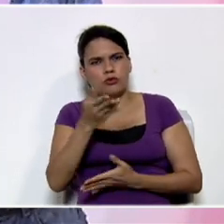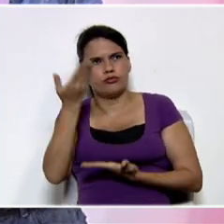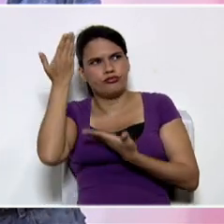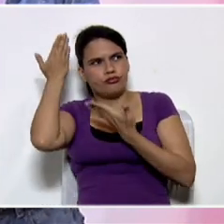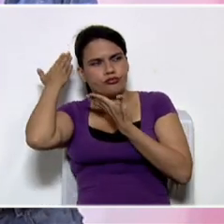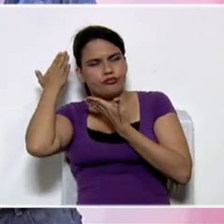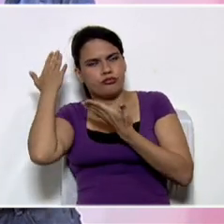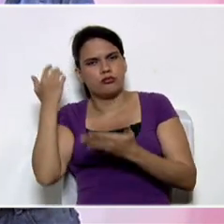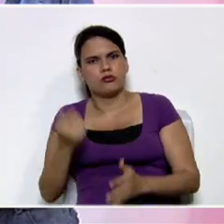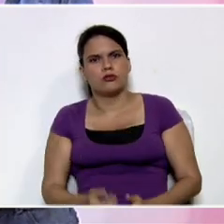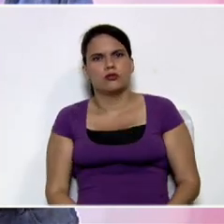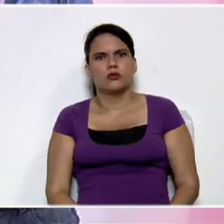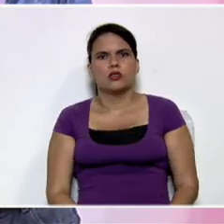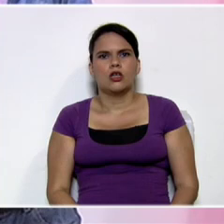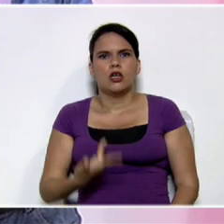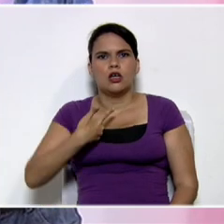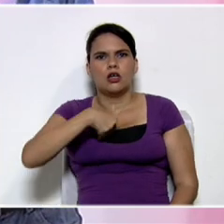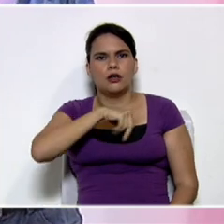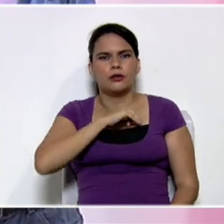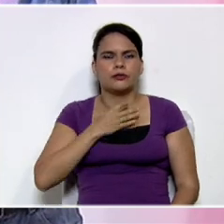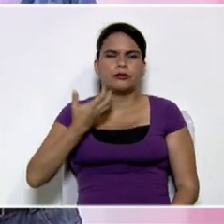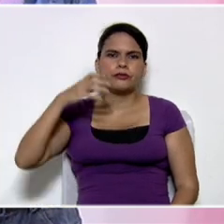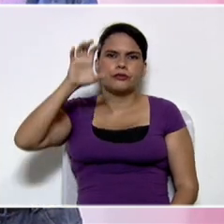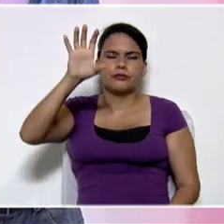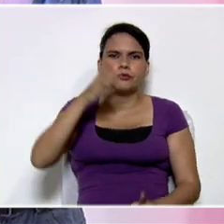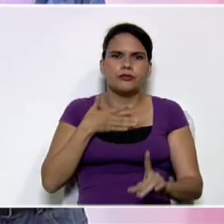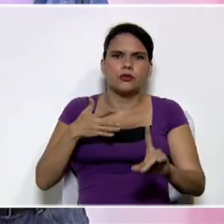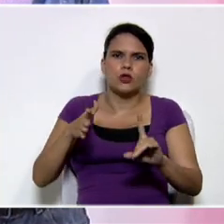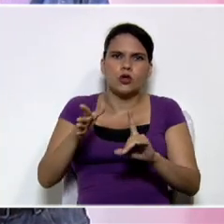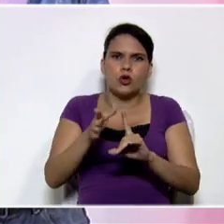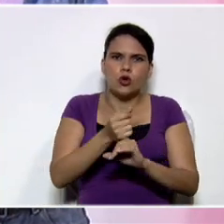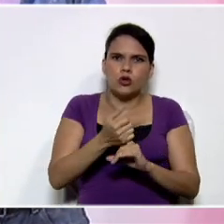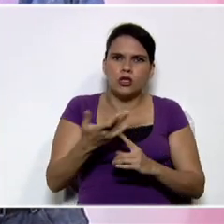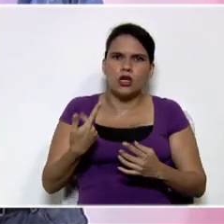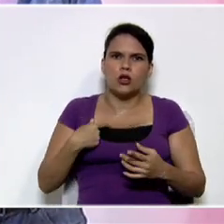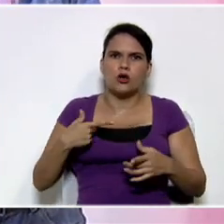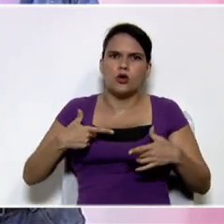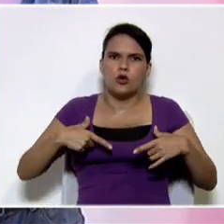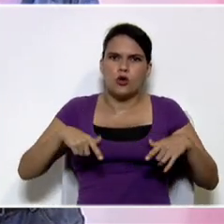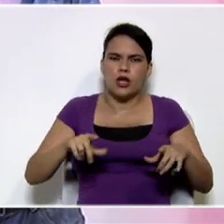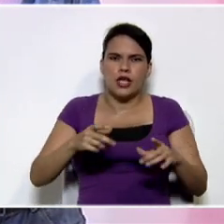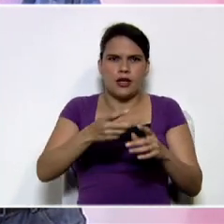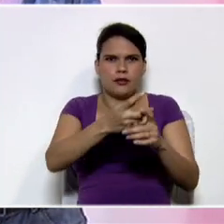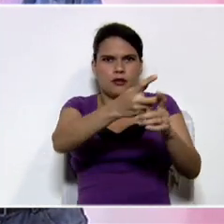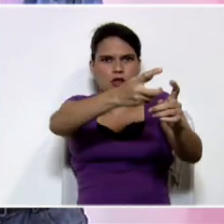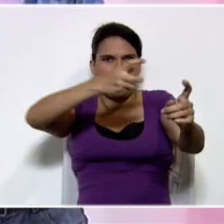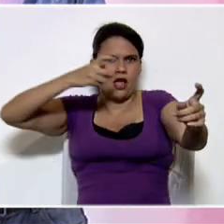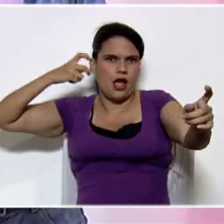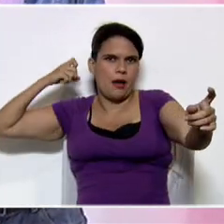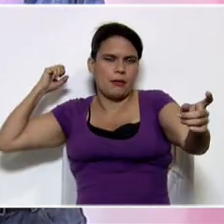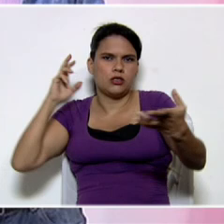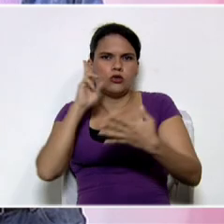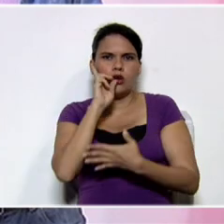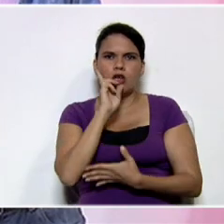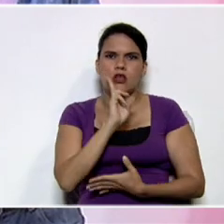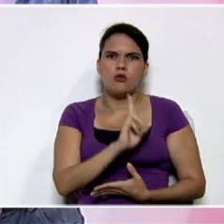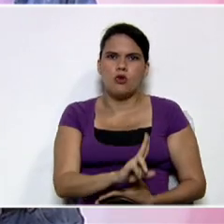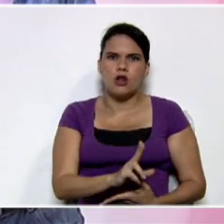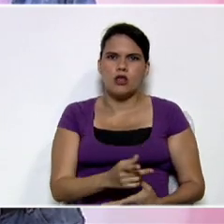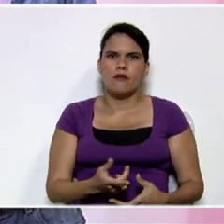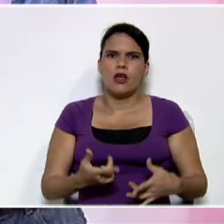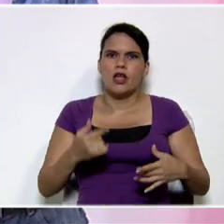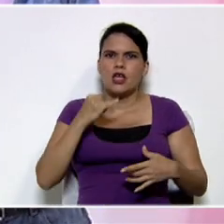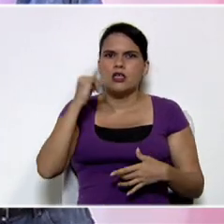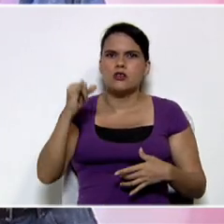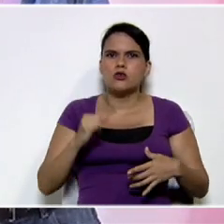cerámica. En nuestro país han encontrado yacimientos en lo que es el estado Amazonas y el estado Bolívar, en zonas